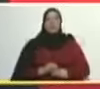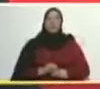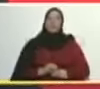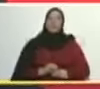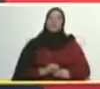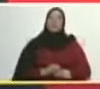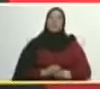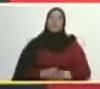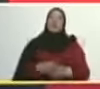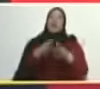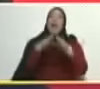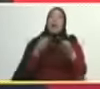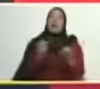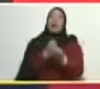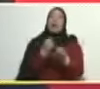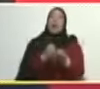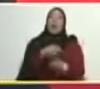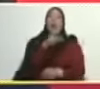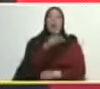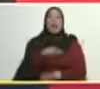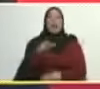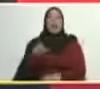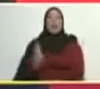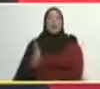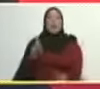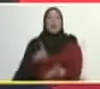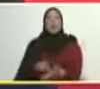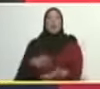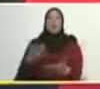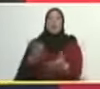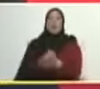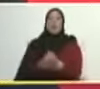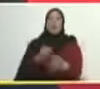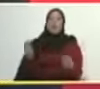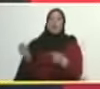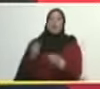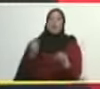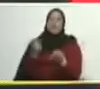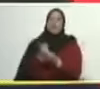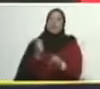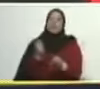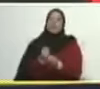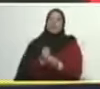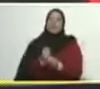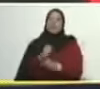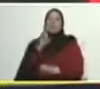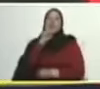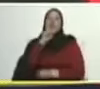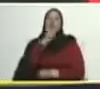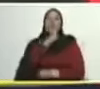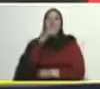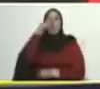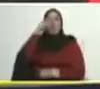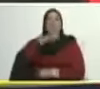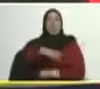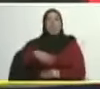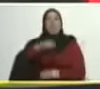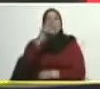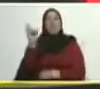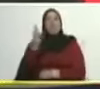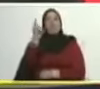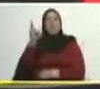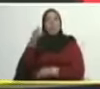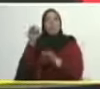a todas y todos los presentes, en primer lugar, un cordial y afectuoso saludo a nombre del pueblo boliviano, de